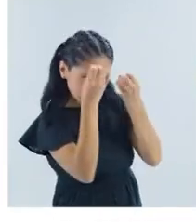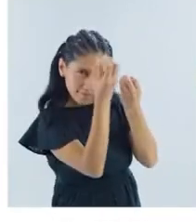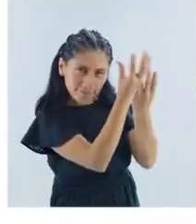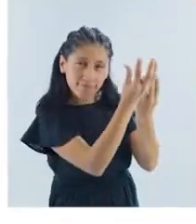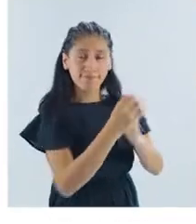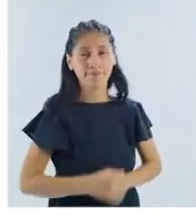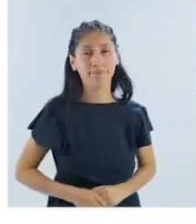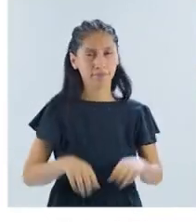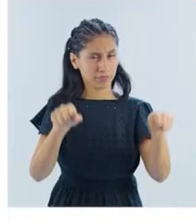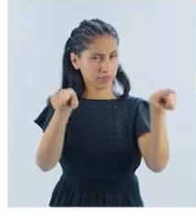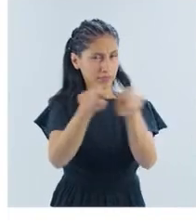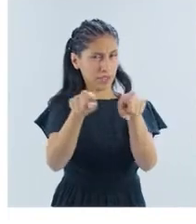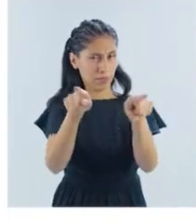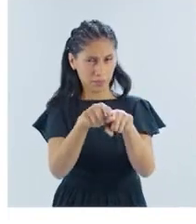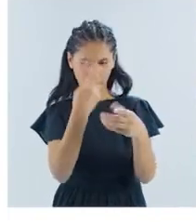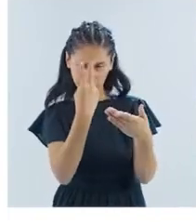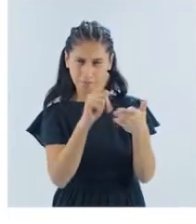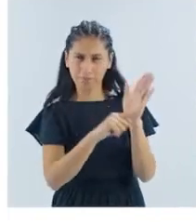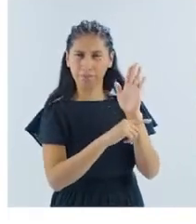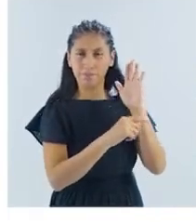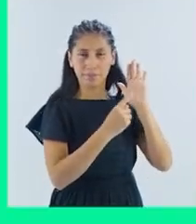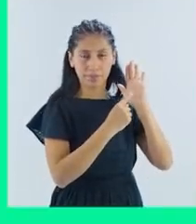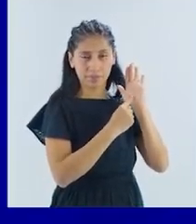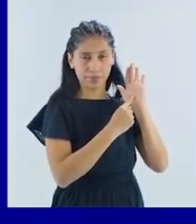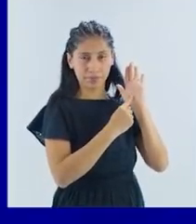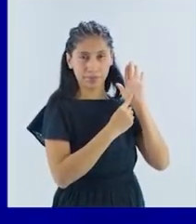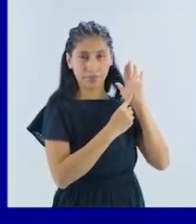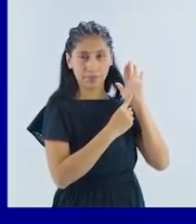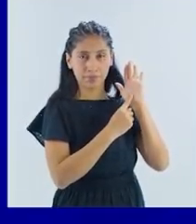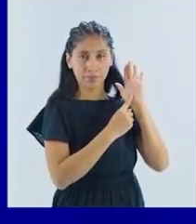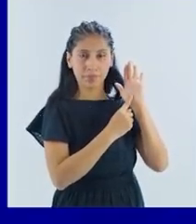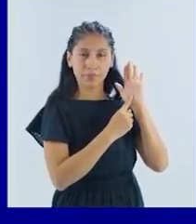los otros argumentos. Veamos entonces.